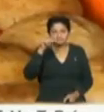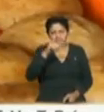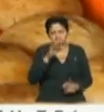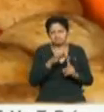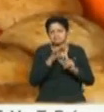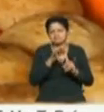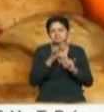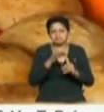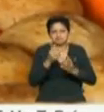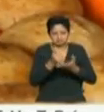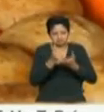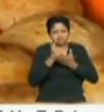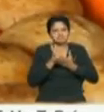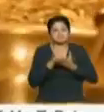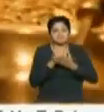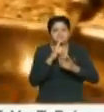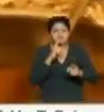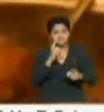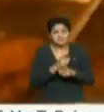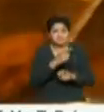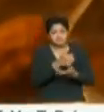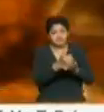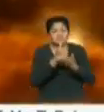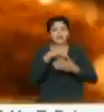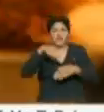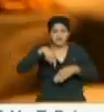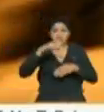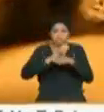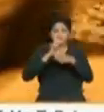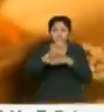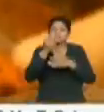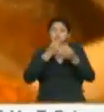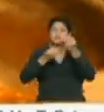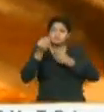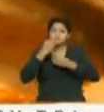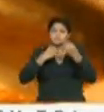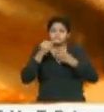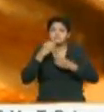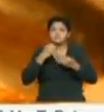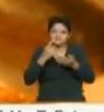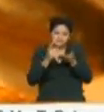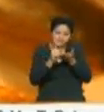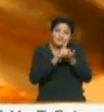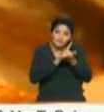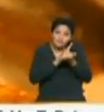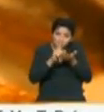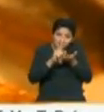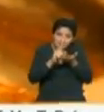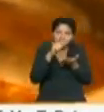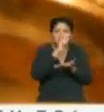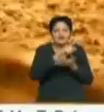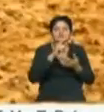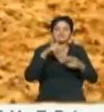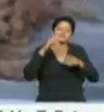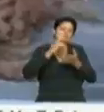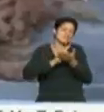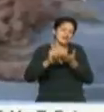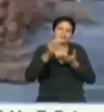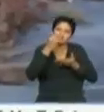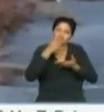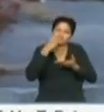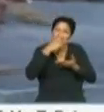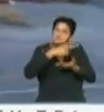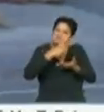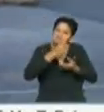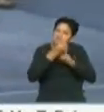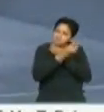nutricionales. Este cereal forma parte de la dieta de los ecuatorianos y durante una semana se celebró su existencia a través de